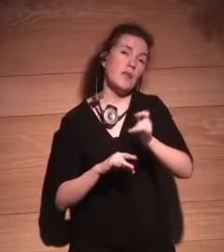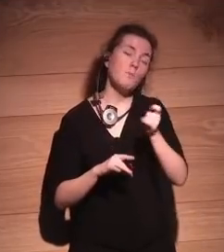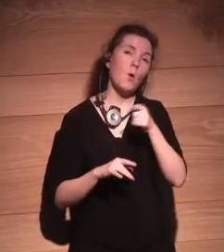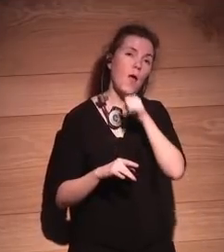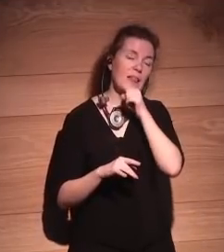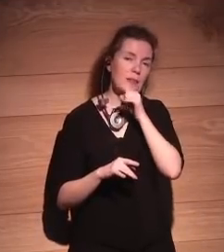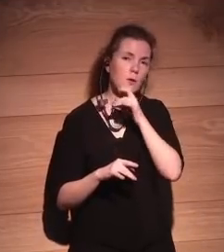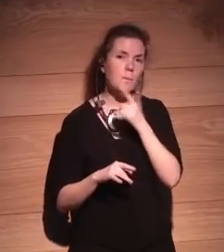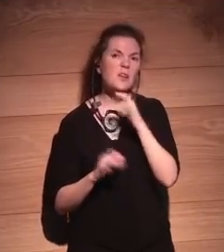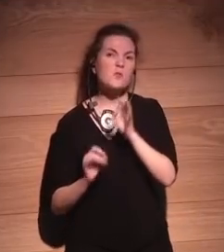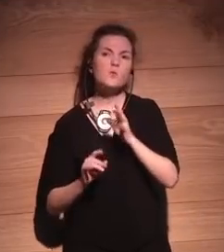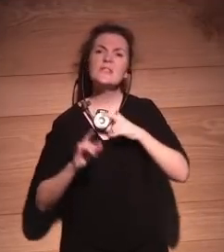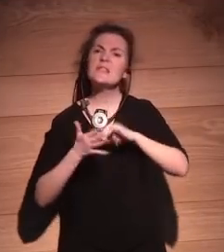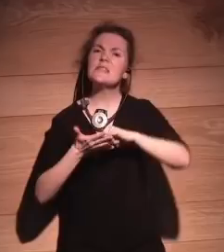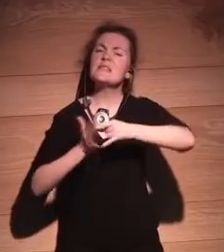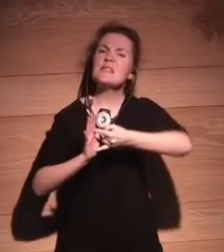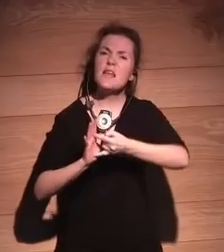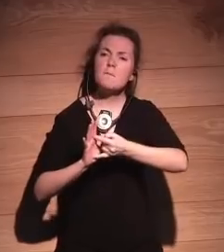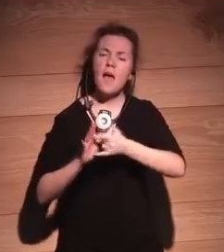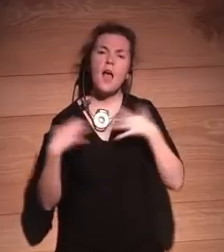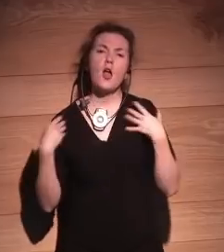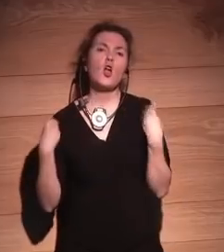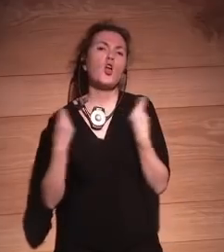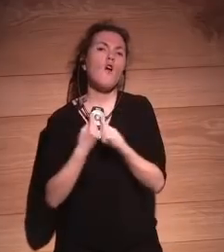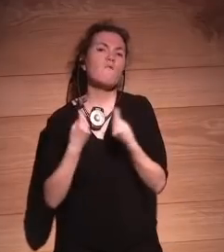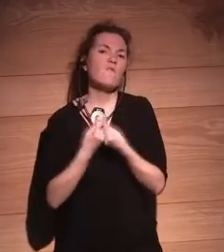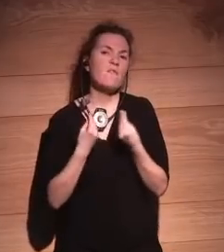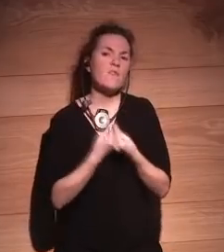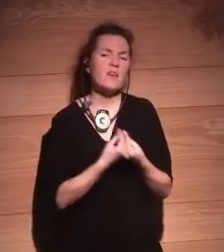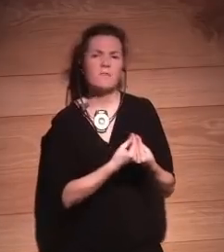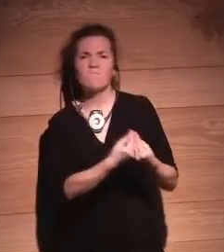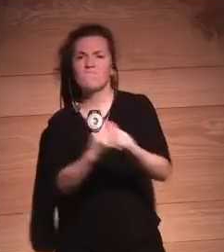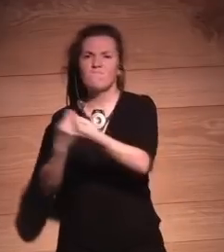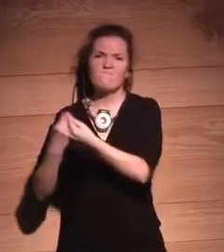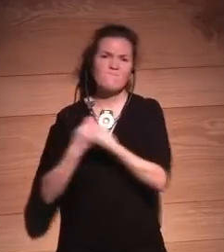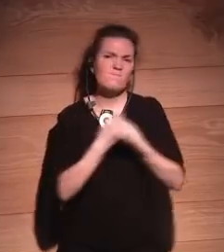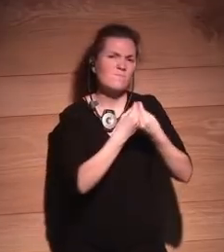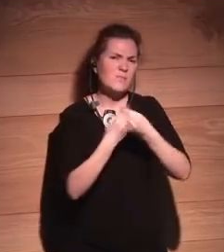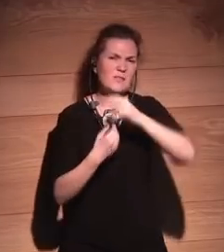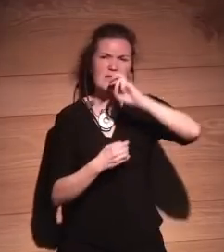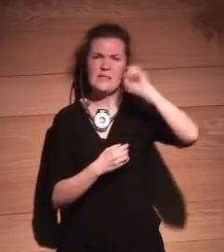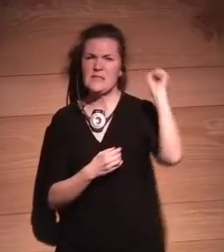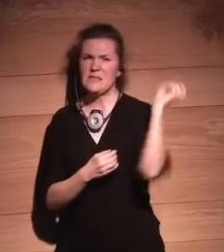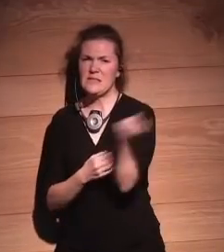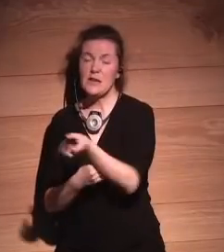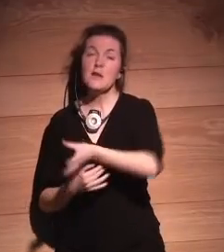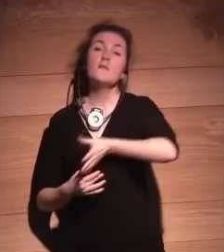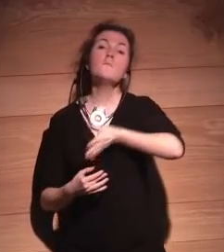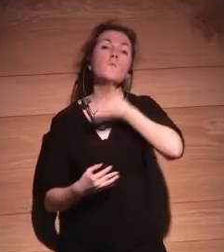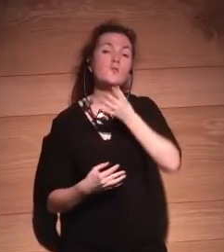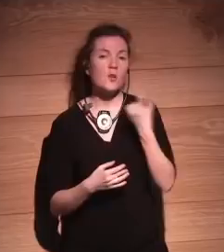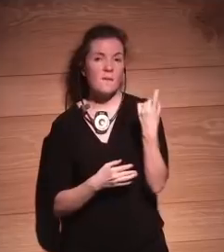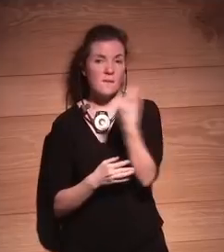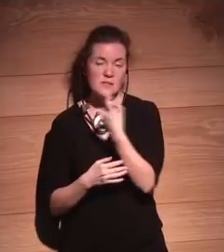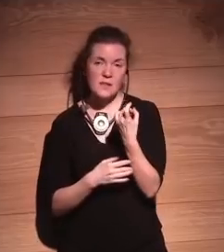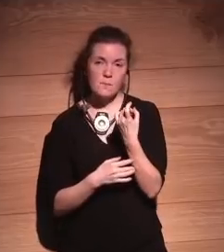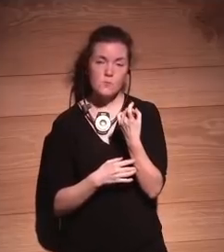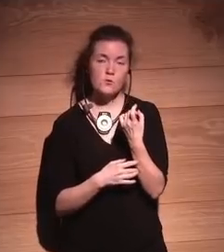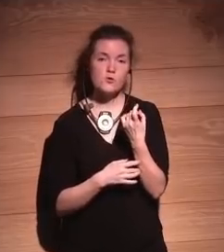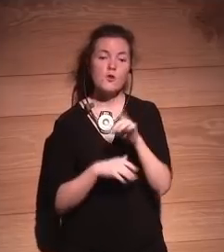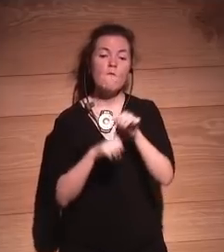se trata de un ecosistema en el que conviven y convivimos muchísimos agentes. Y por tanto necesitamos